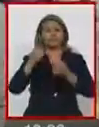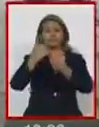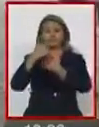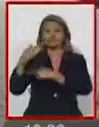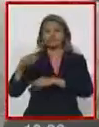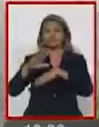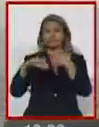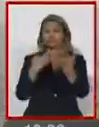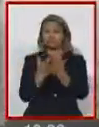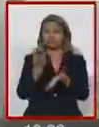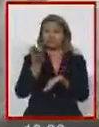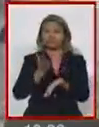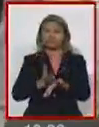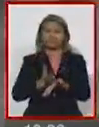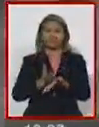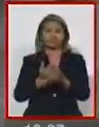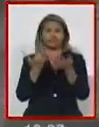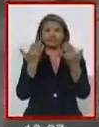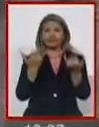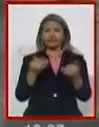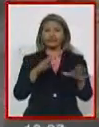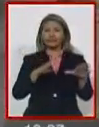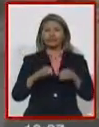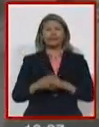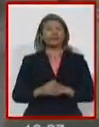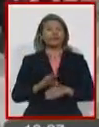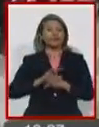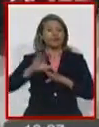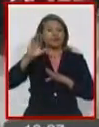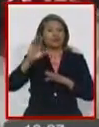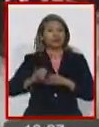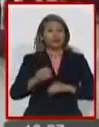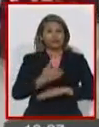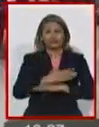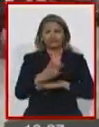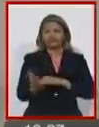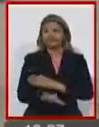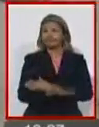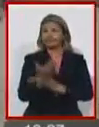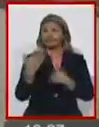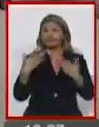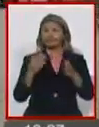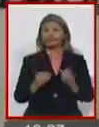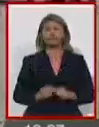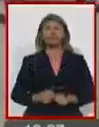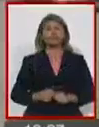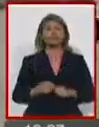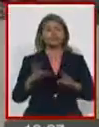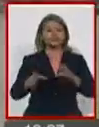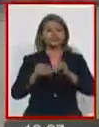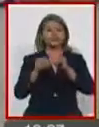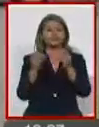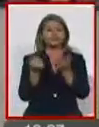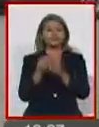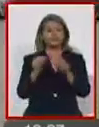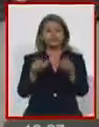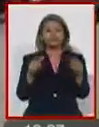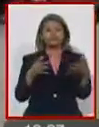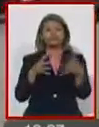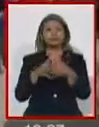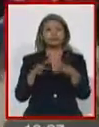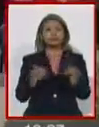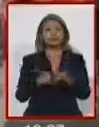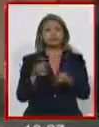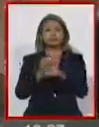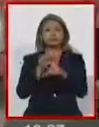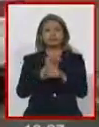fronterizos. Este es un paro hoy realmente contundente. Durante la mañana se fueron presentando e incrementando nuevos puntos de bloqueo,